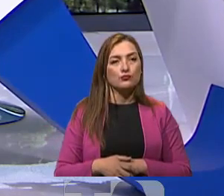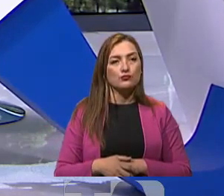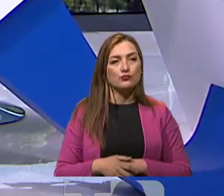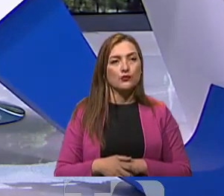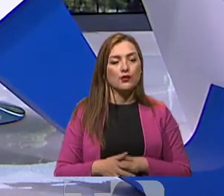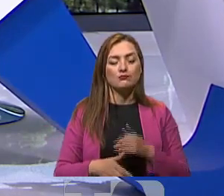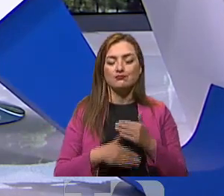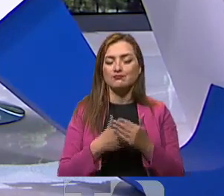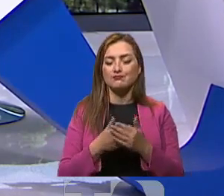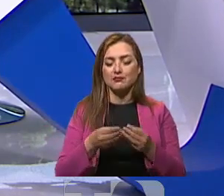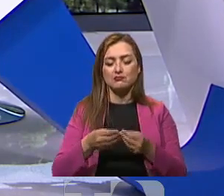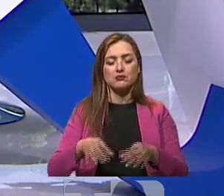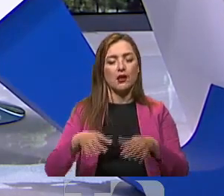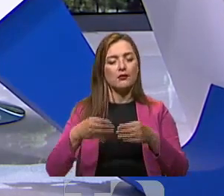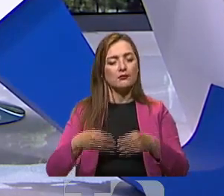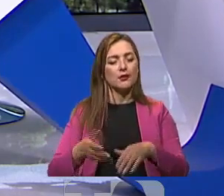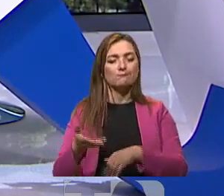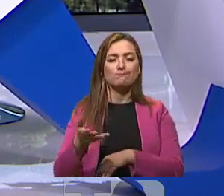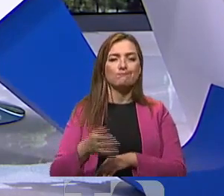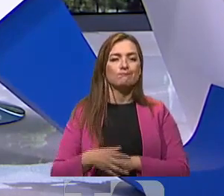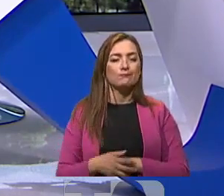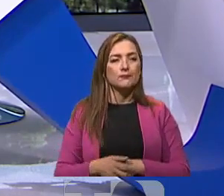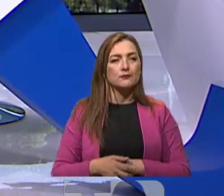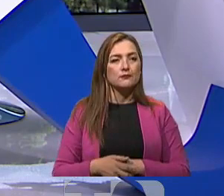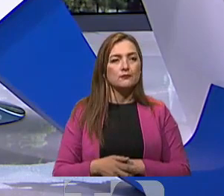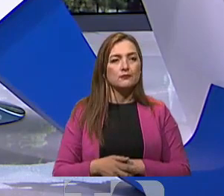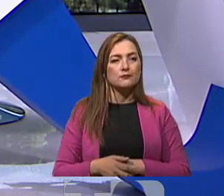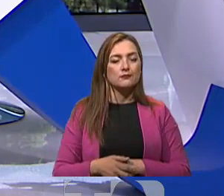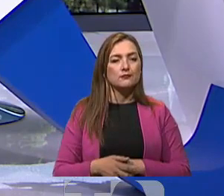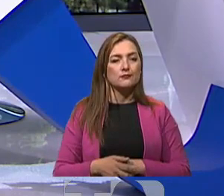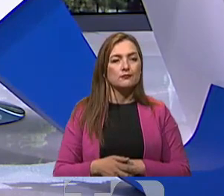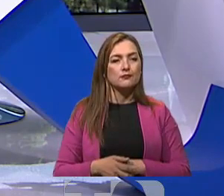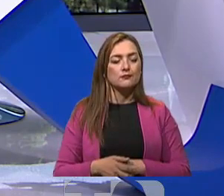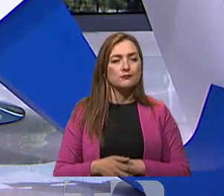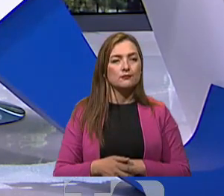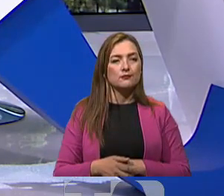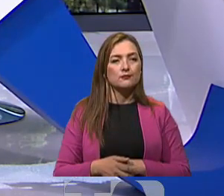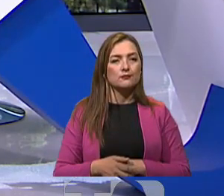la desperdiciamos, hacemos un uso irresponsable. Así que,